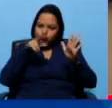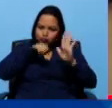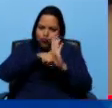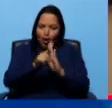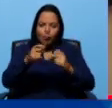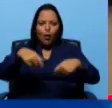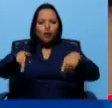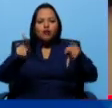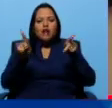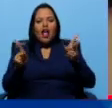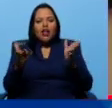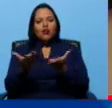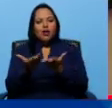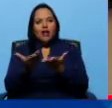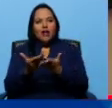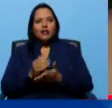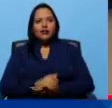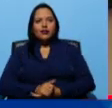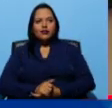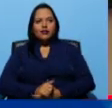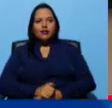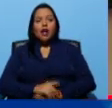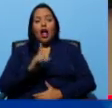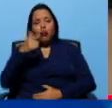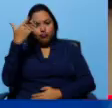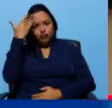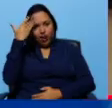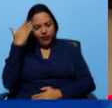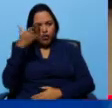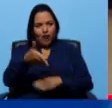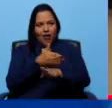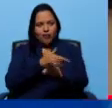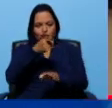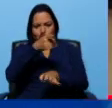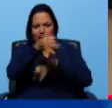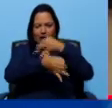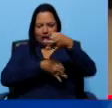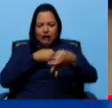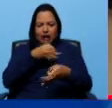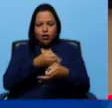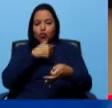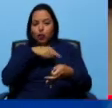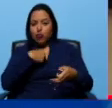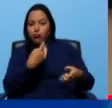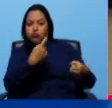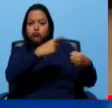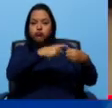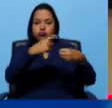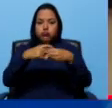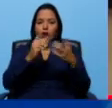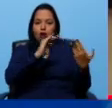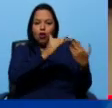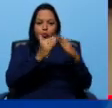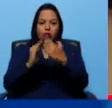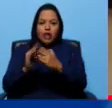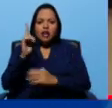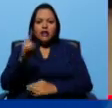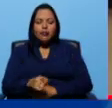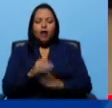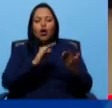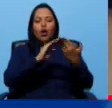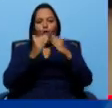este centro educativo, tomando la palabra a lo que usted está diciendo, que nos incorporemos como comunidad y como